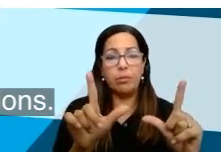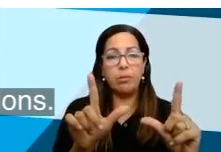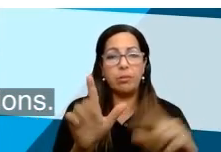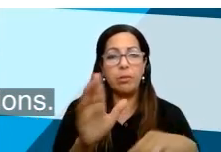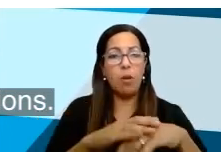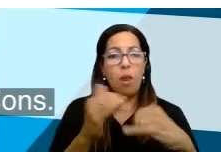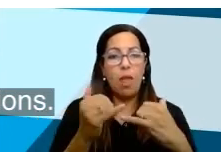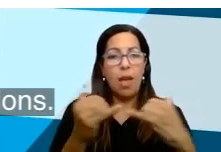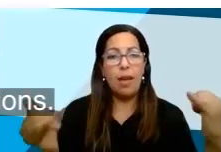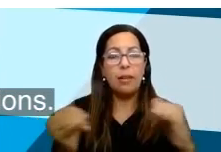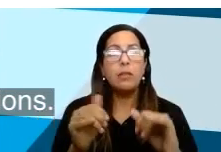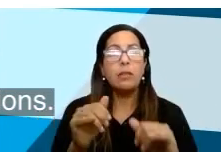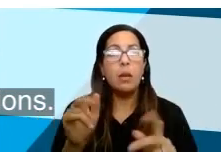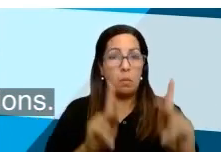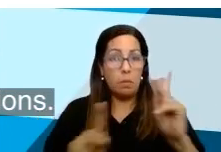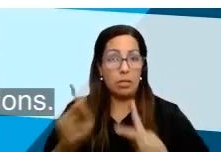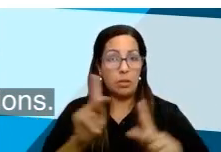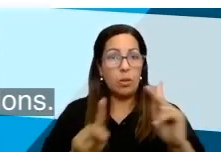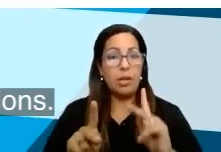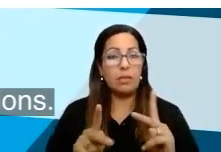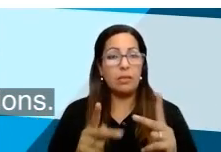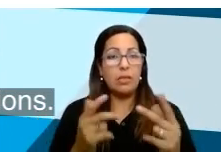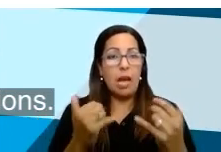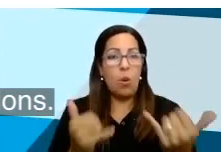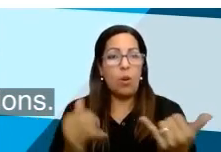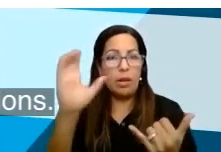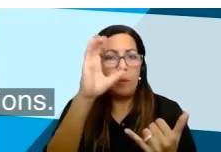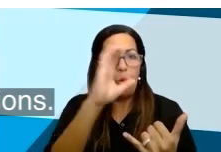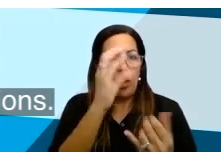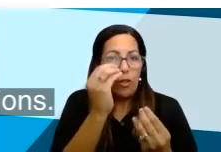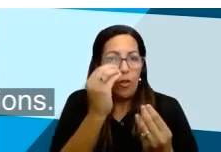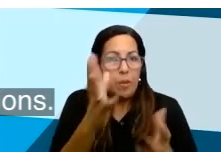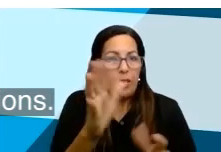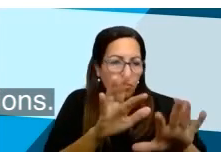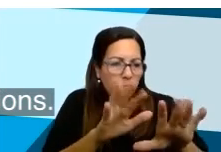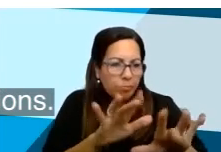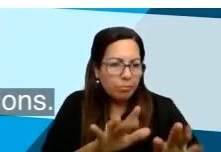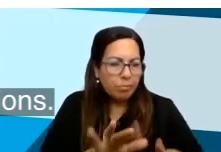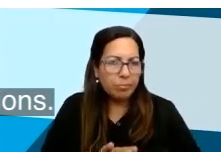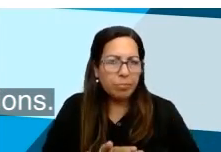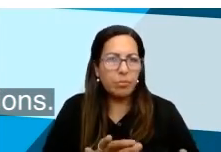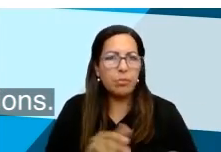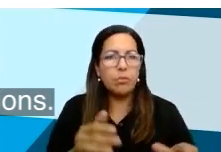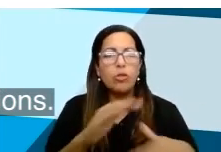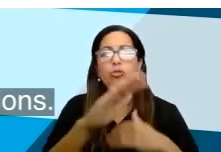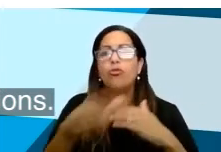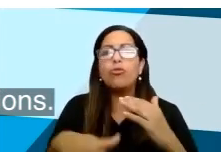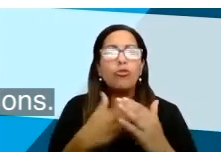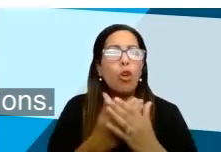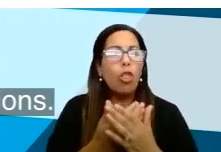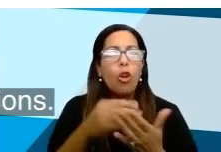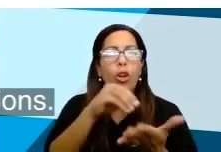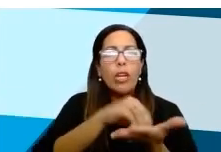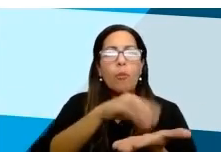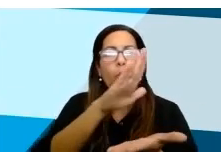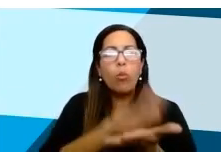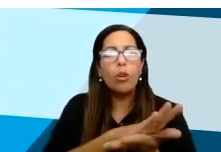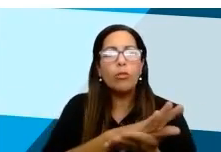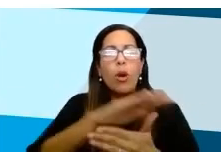las personas que estén, ¿verdad?, buscando información, todo lo que hemos publicado sobre las